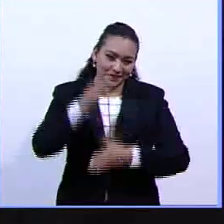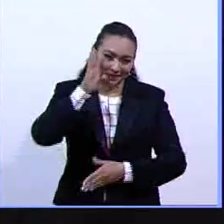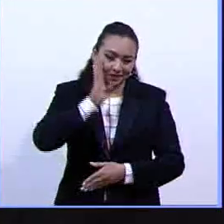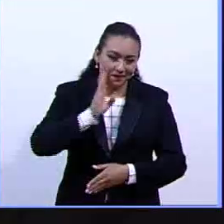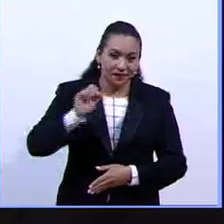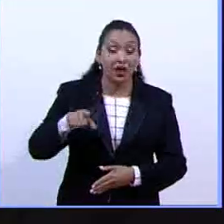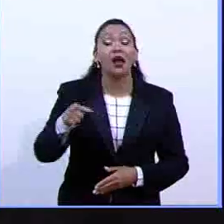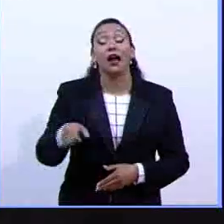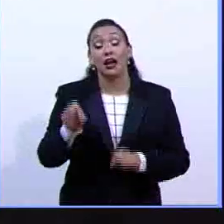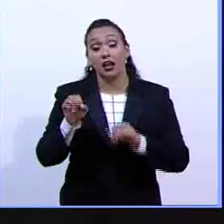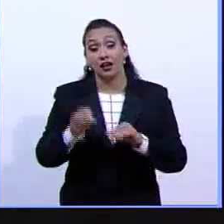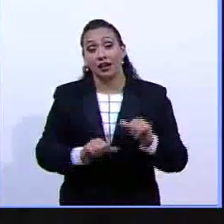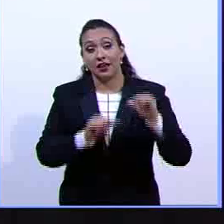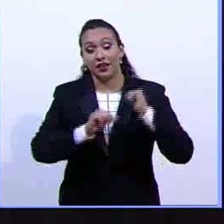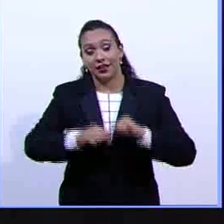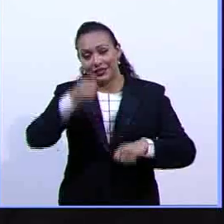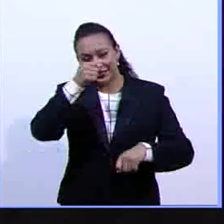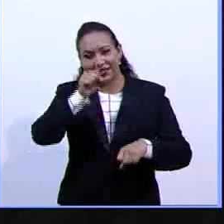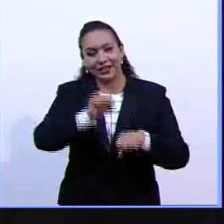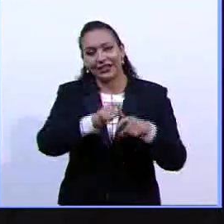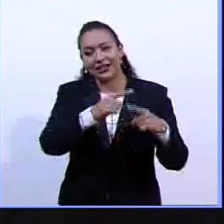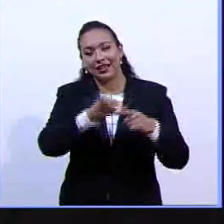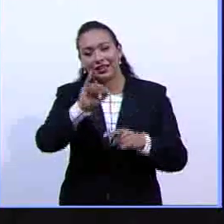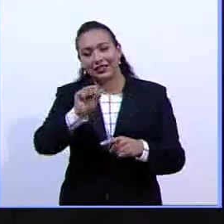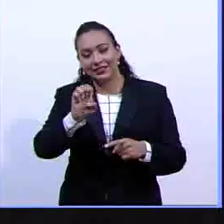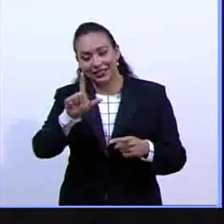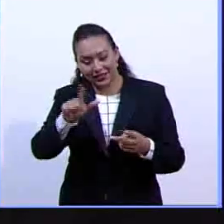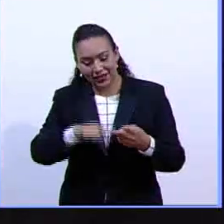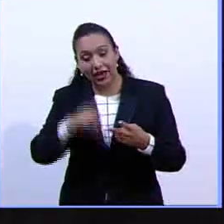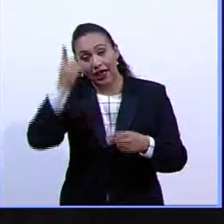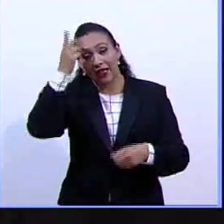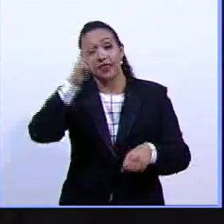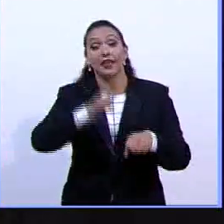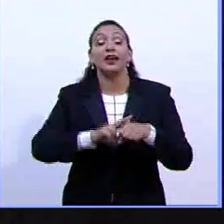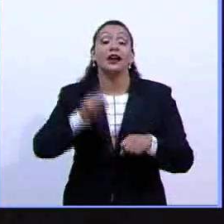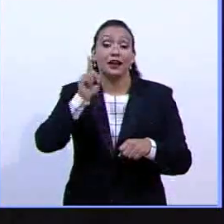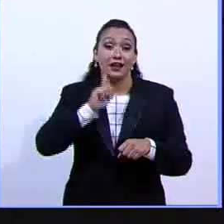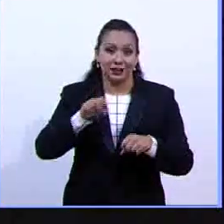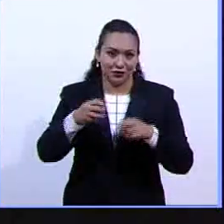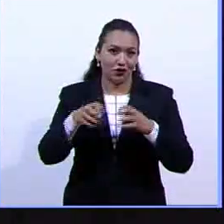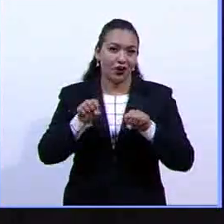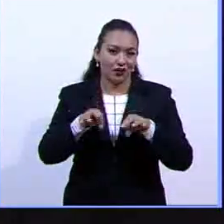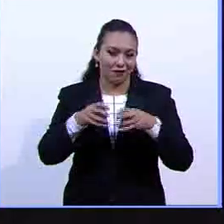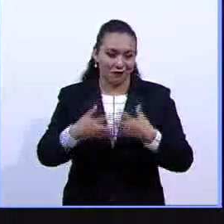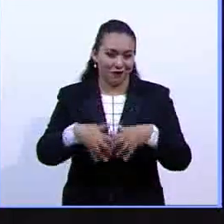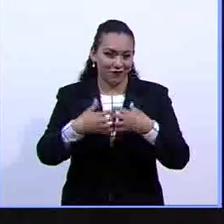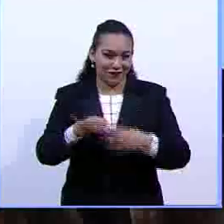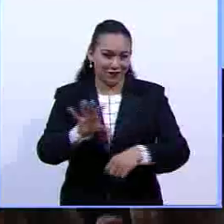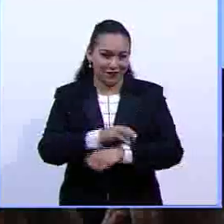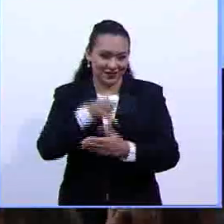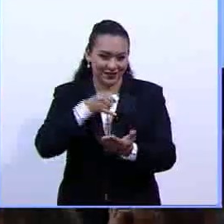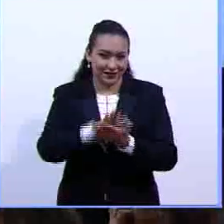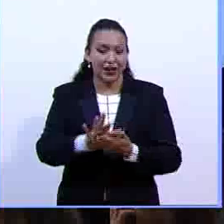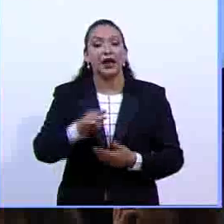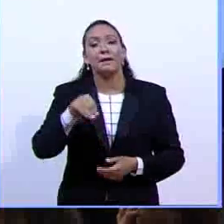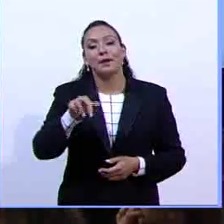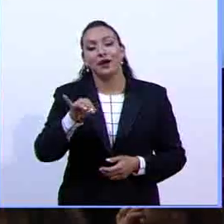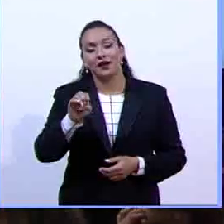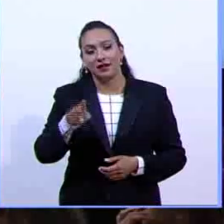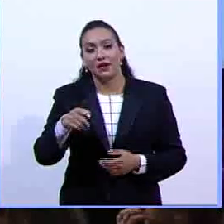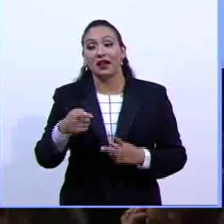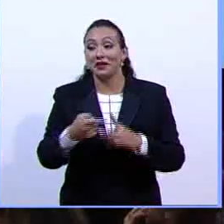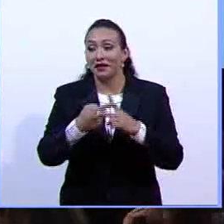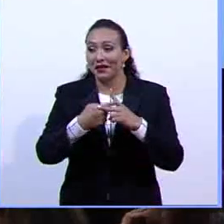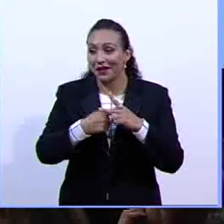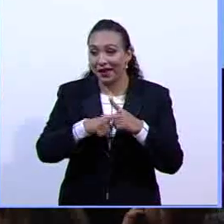la secretaria de Gobernación, Rosa Isela Rodríguez, y la directora de Talleres Gráficos de México, Maribel Aguilera, pusieron a funcionar